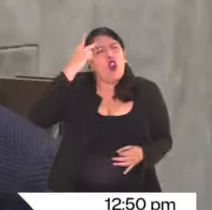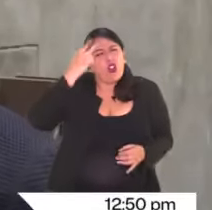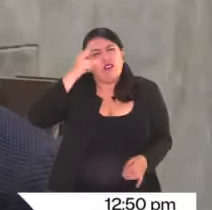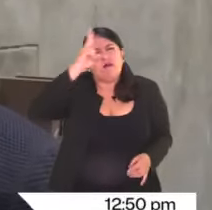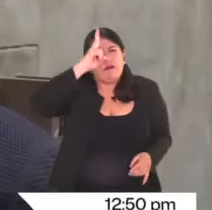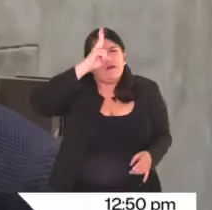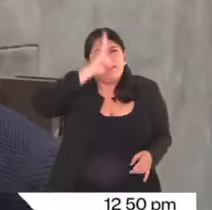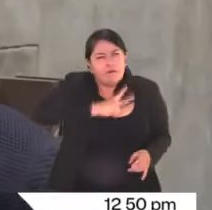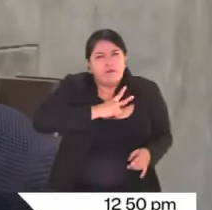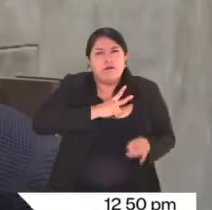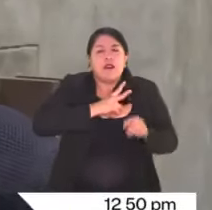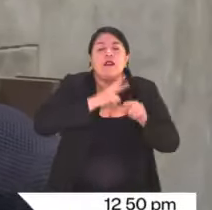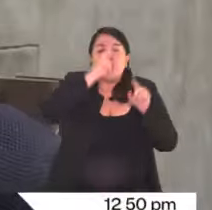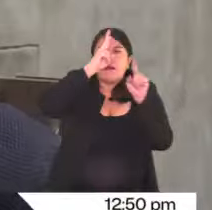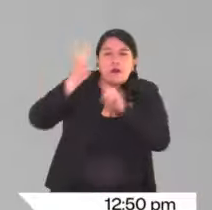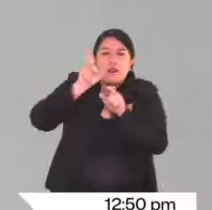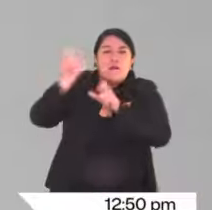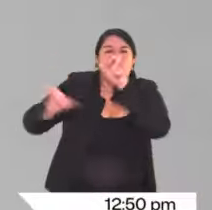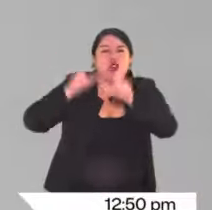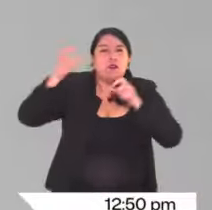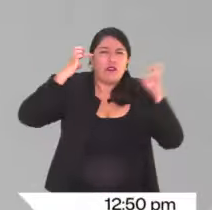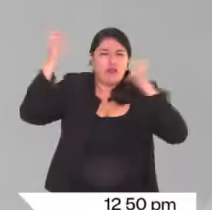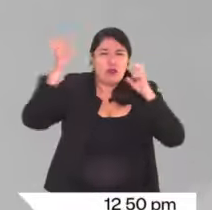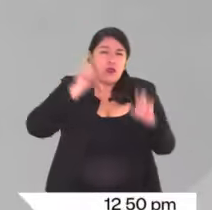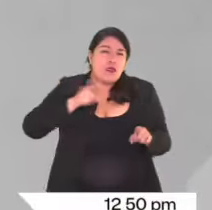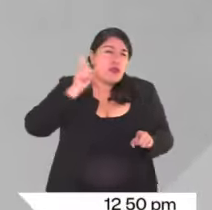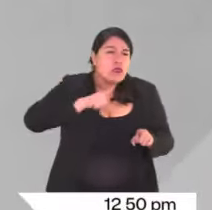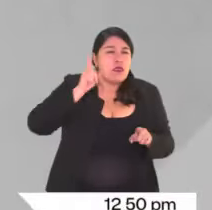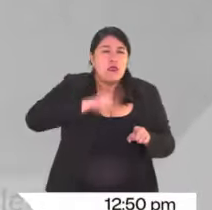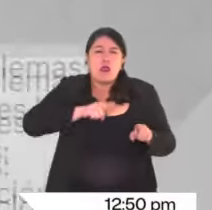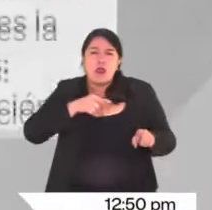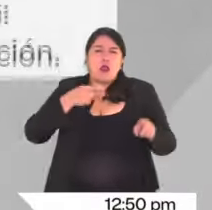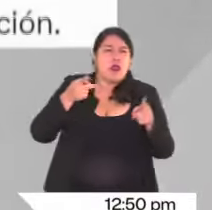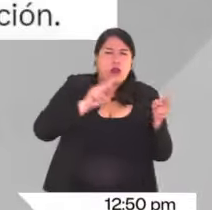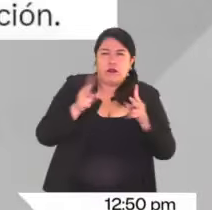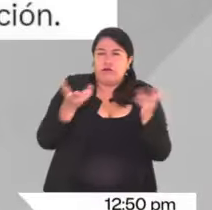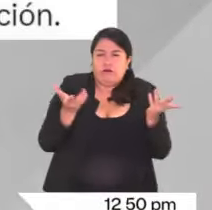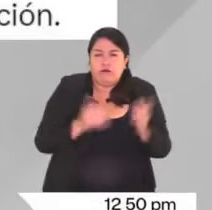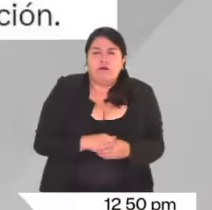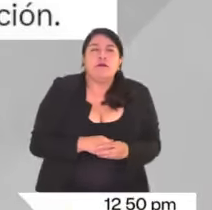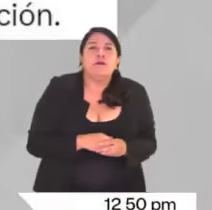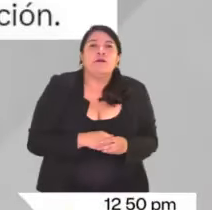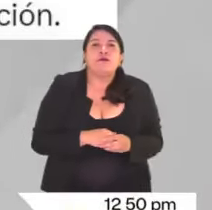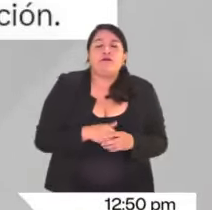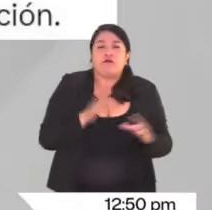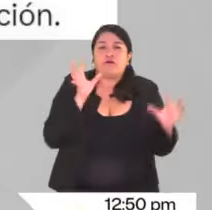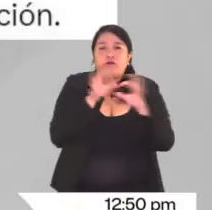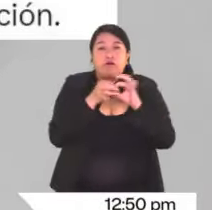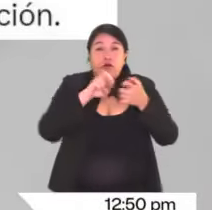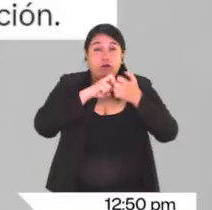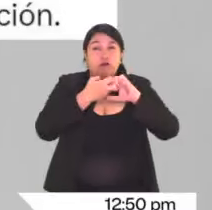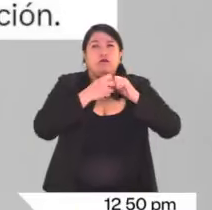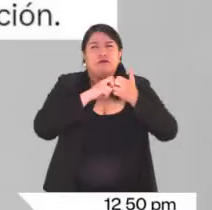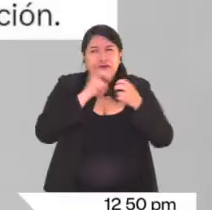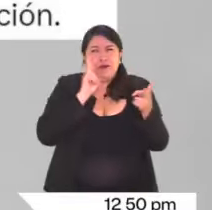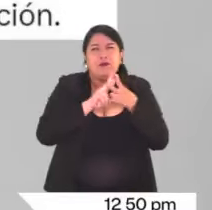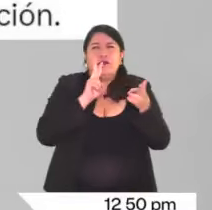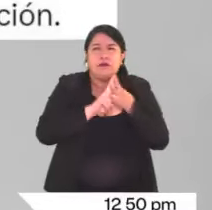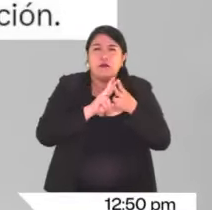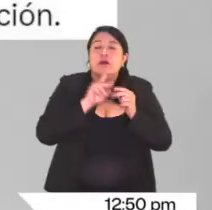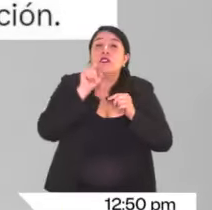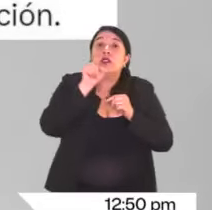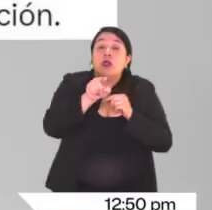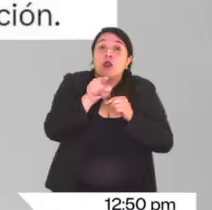la opinión de los expertos y no caer en mentiras e imprecisiones promoví la depuración con los problemas conocidos pero lo que su